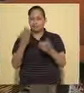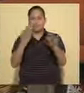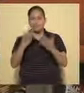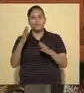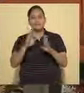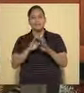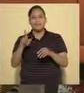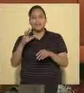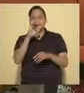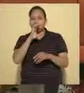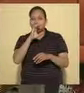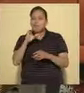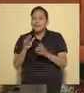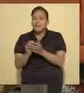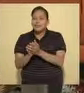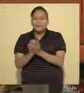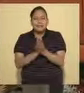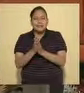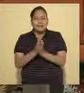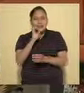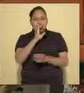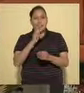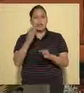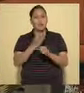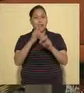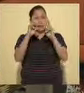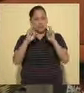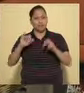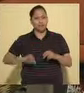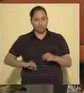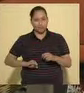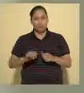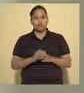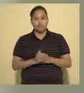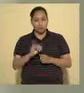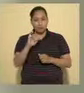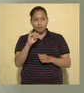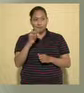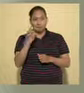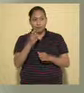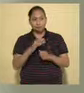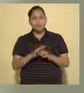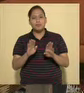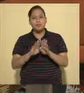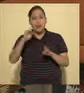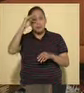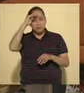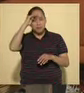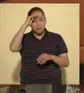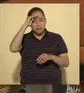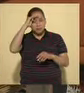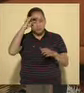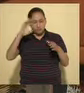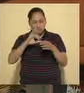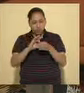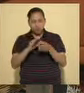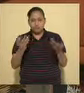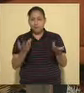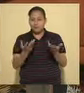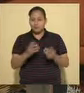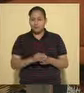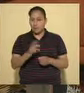caliente. Aquí estamos. Y hoy con un tema, pues, interesante, ¿no? Muy interesante. Los pensamientos se materializan. Exacto,